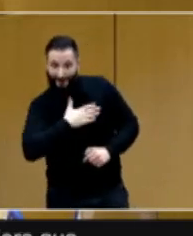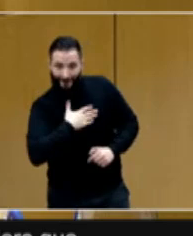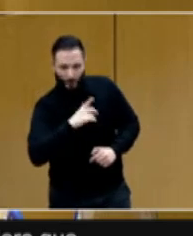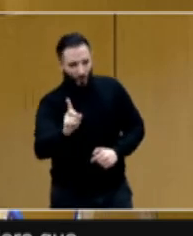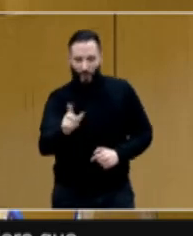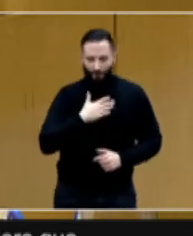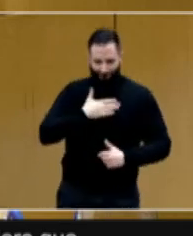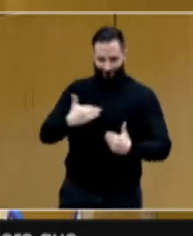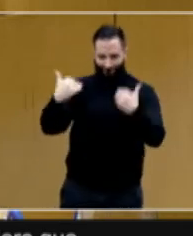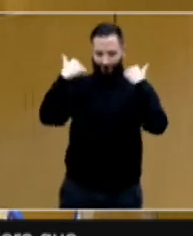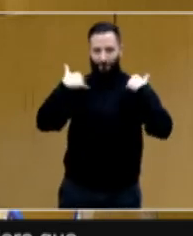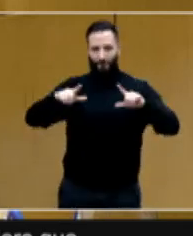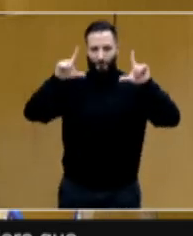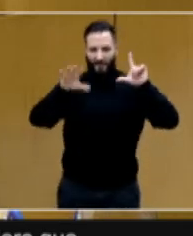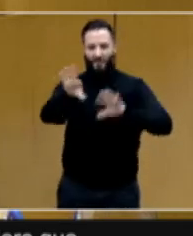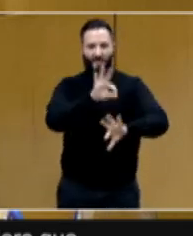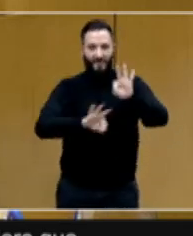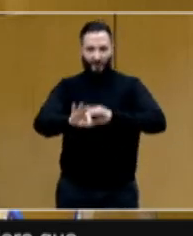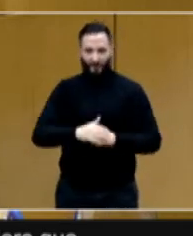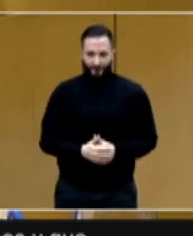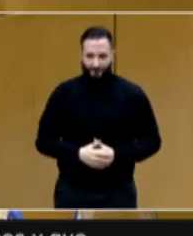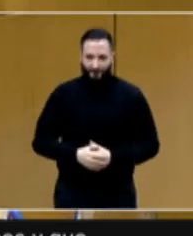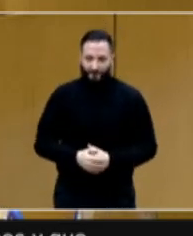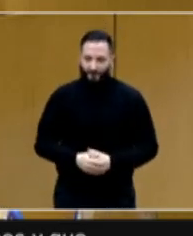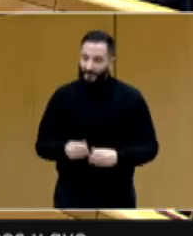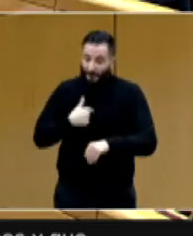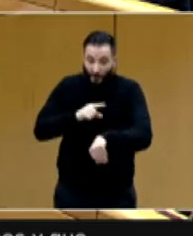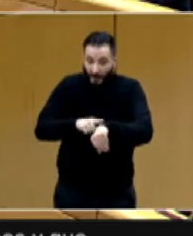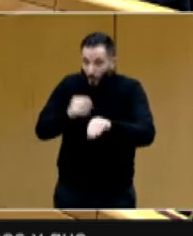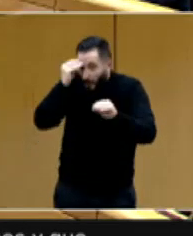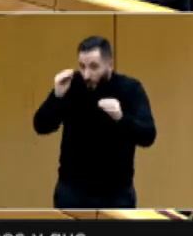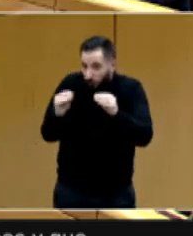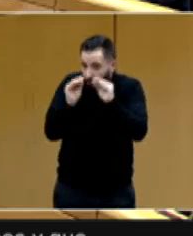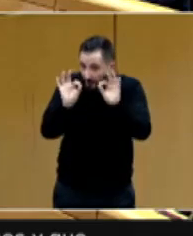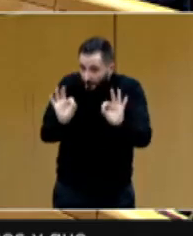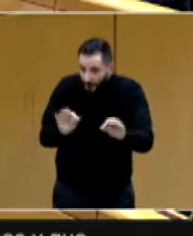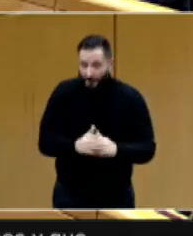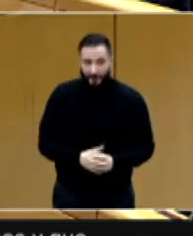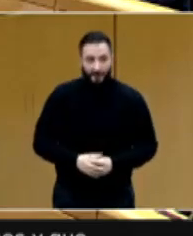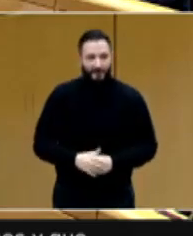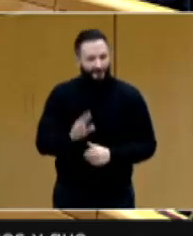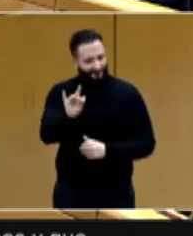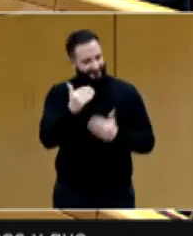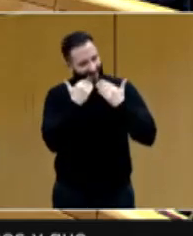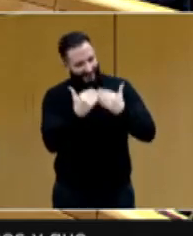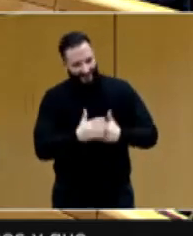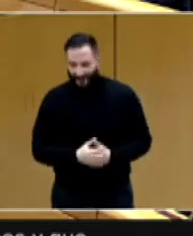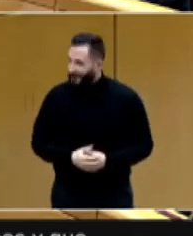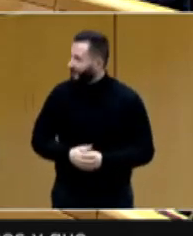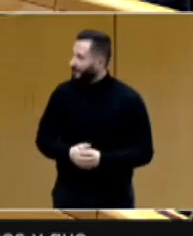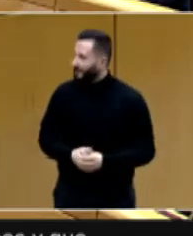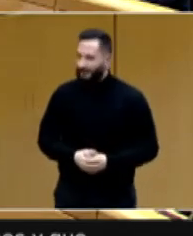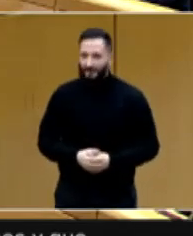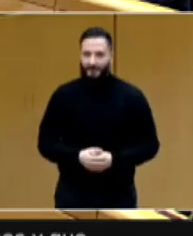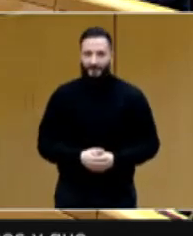para eso ya está morena Muchísimas gracias por cuatro antes de darle la palabra